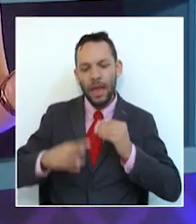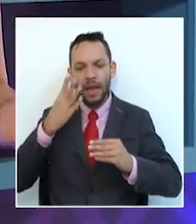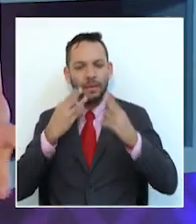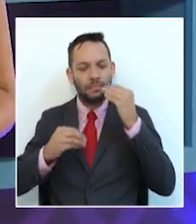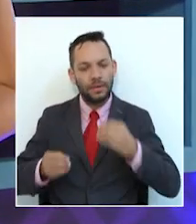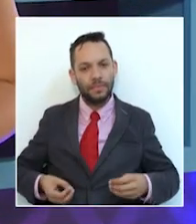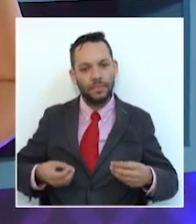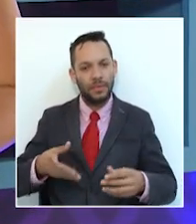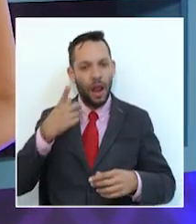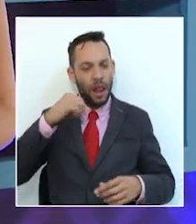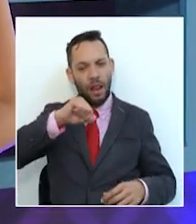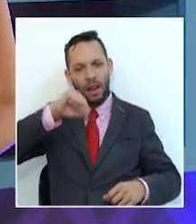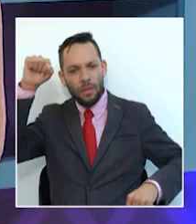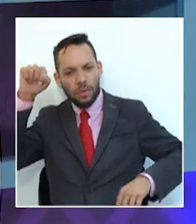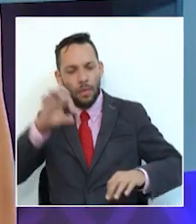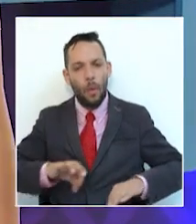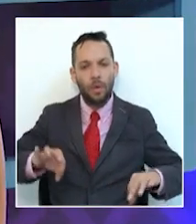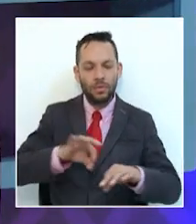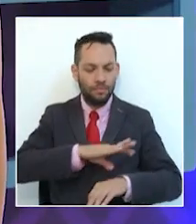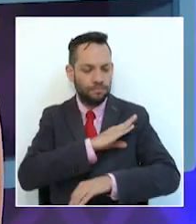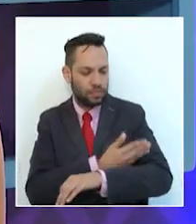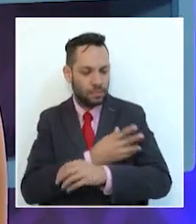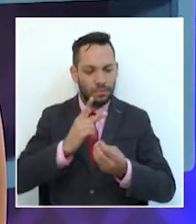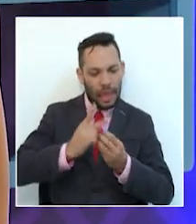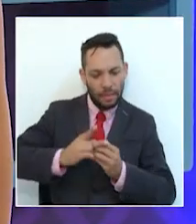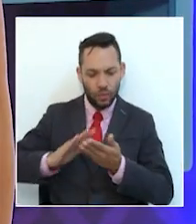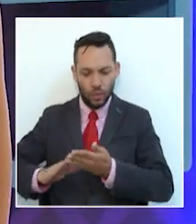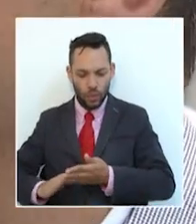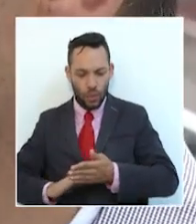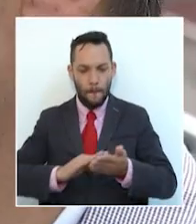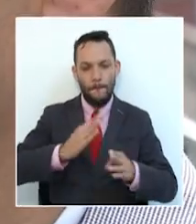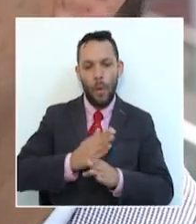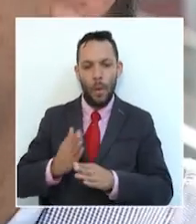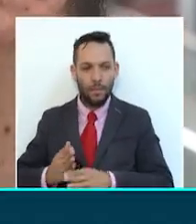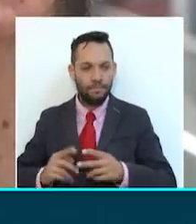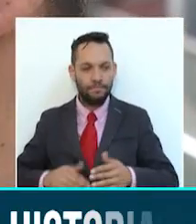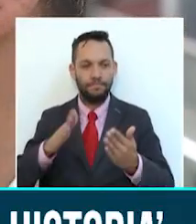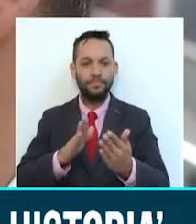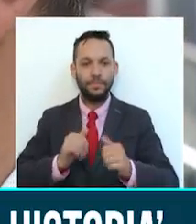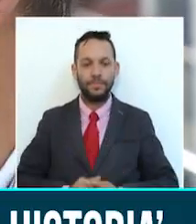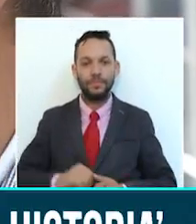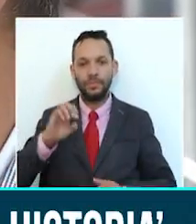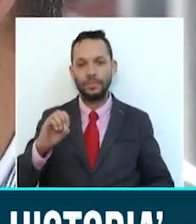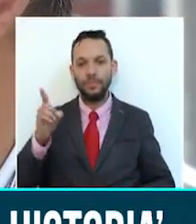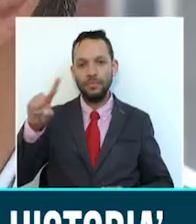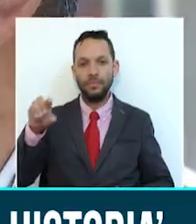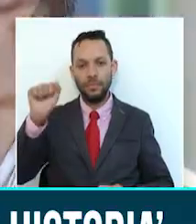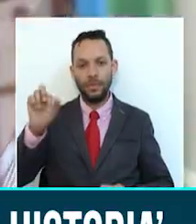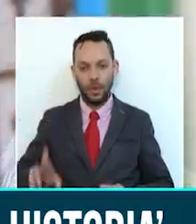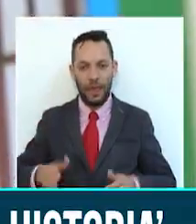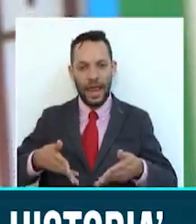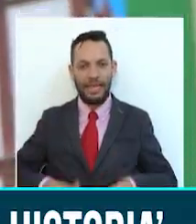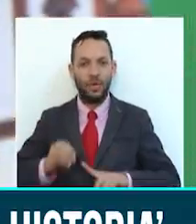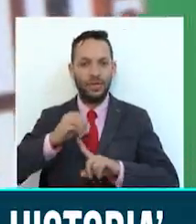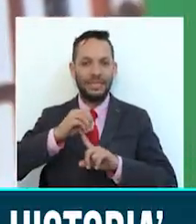de superhéroes que permite tener herramientas para la solución de problemas. Oscar J. Serna, oriundo de Salamina, Caldas,